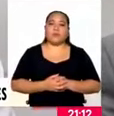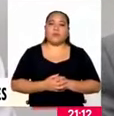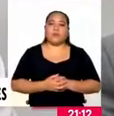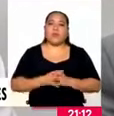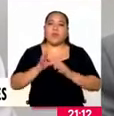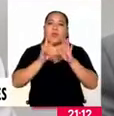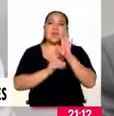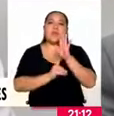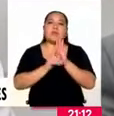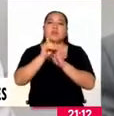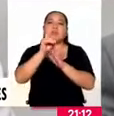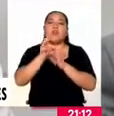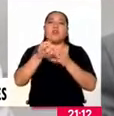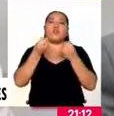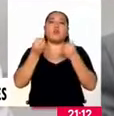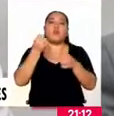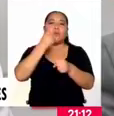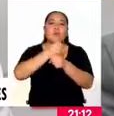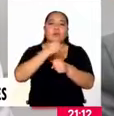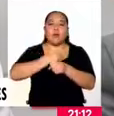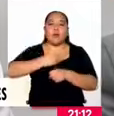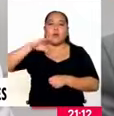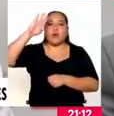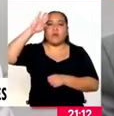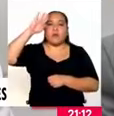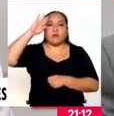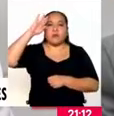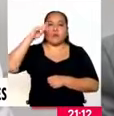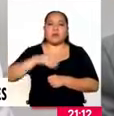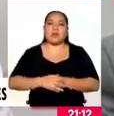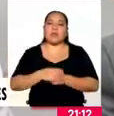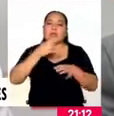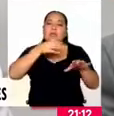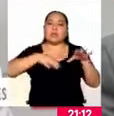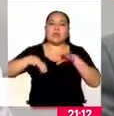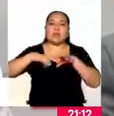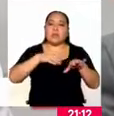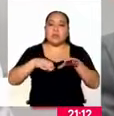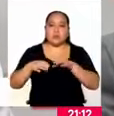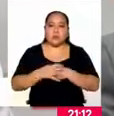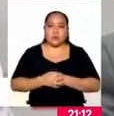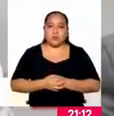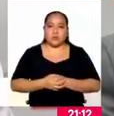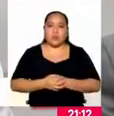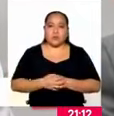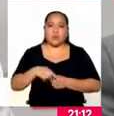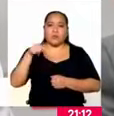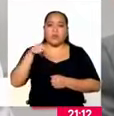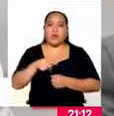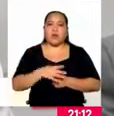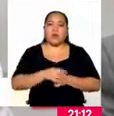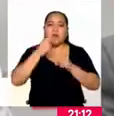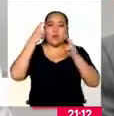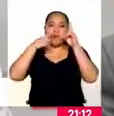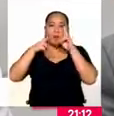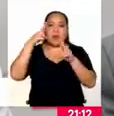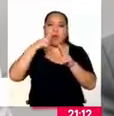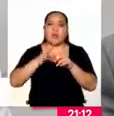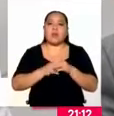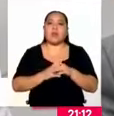Desarrollo de las operaciones policiales que se han venido desarrollando para restablecer el